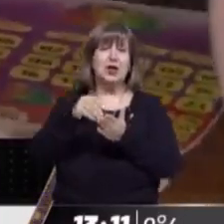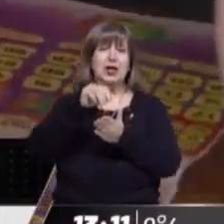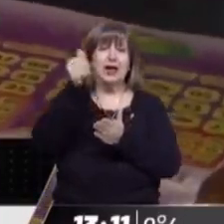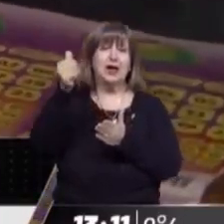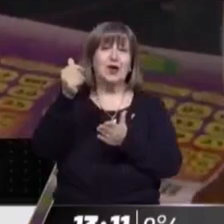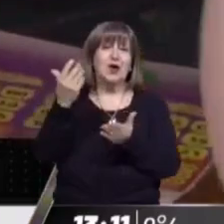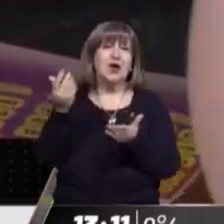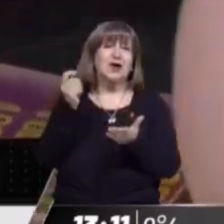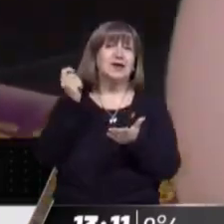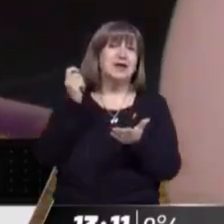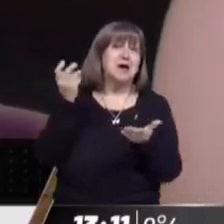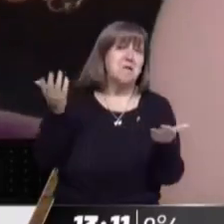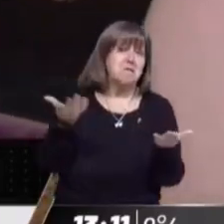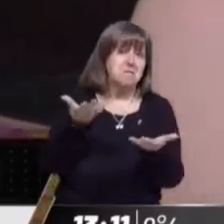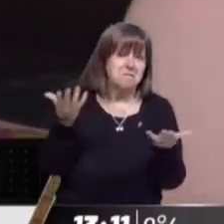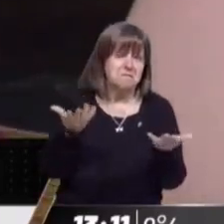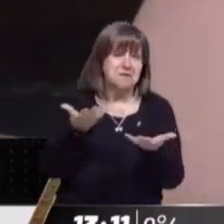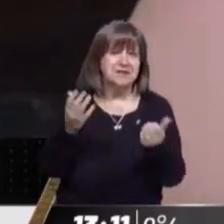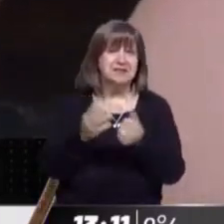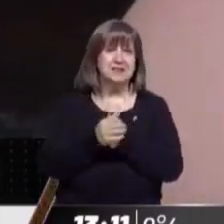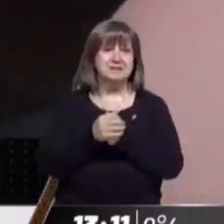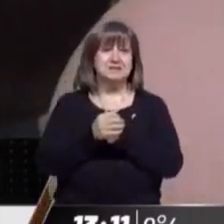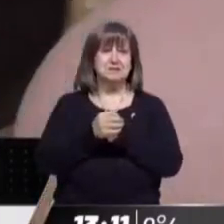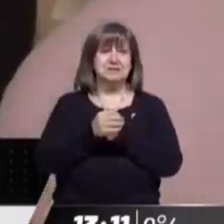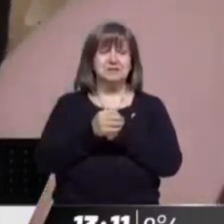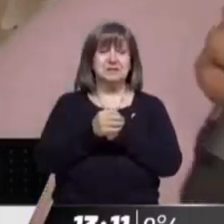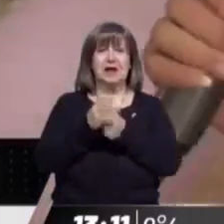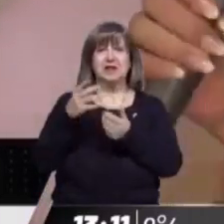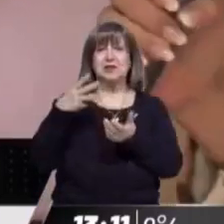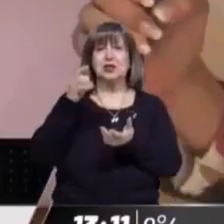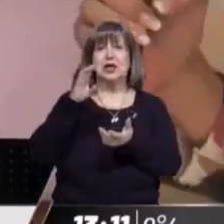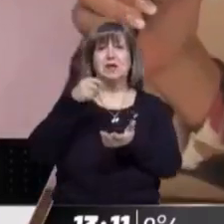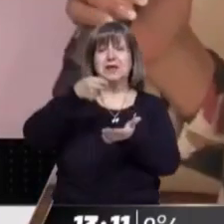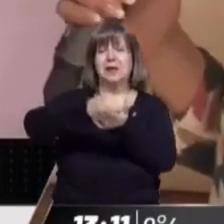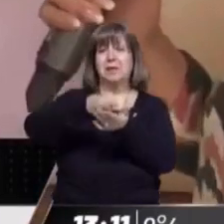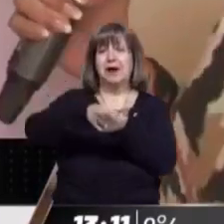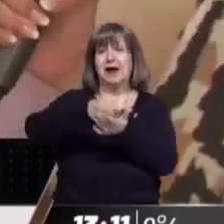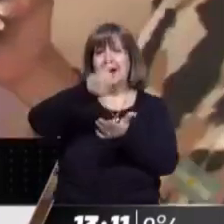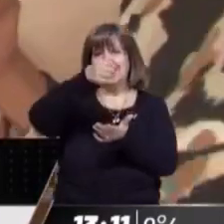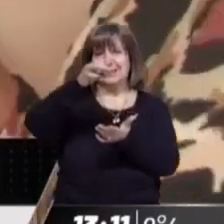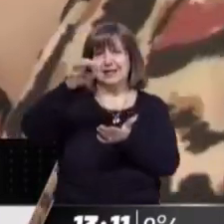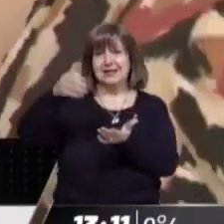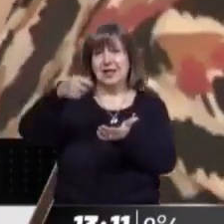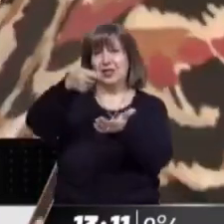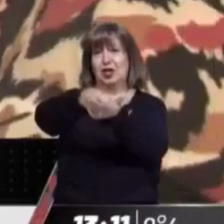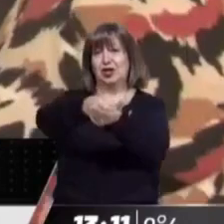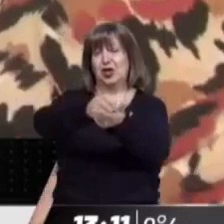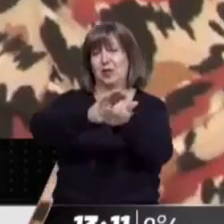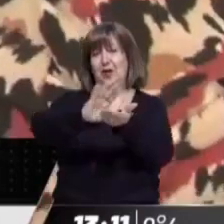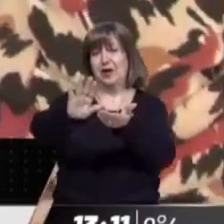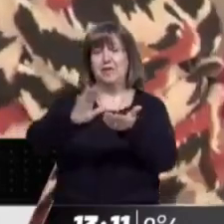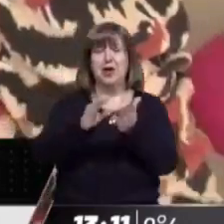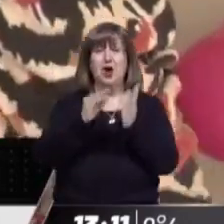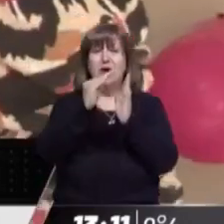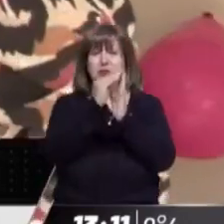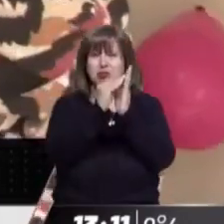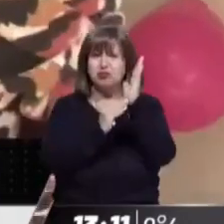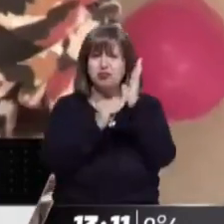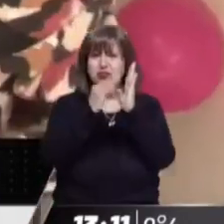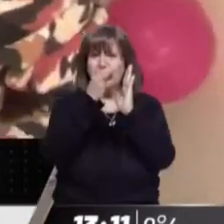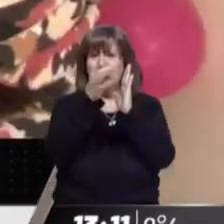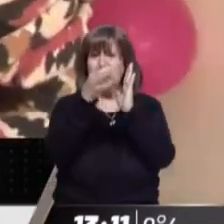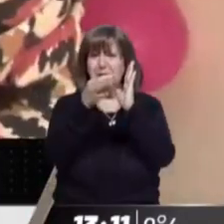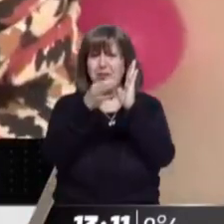imagínense, con 600 pesos de inversión ganarse ese dinero, juego, esa suma.